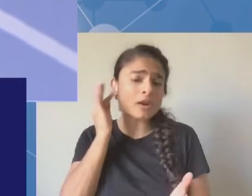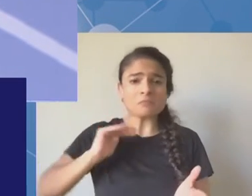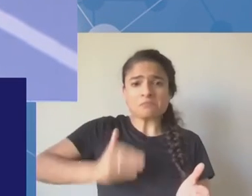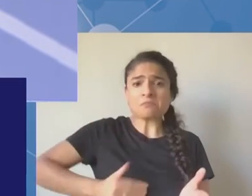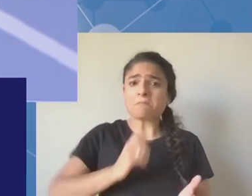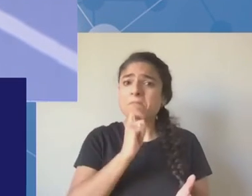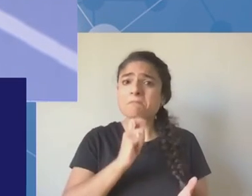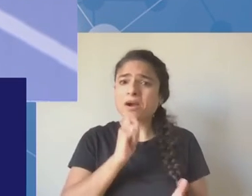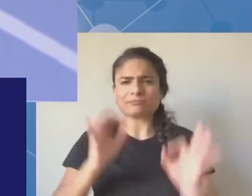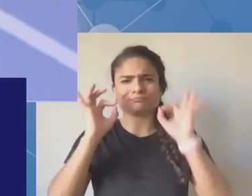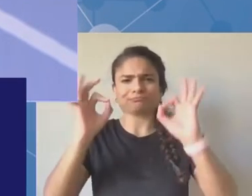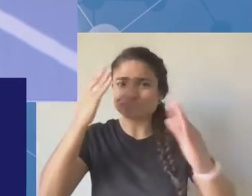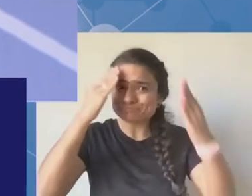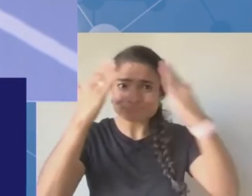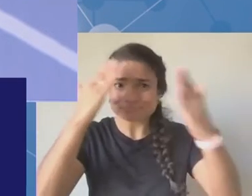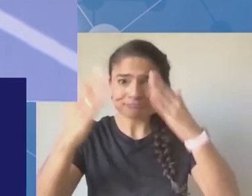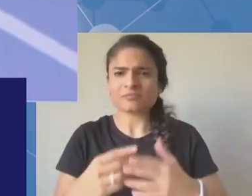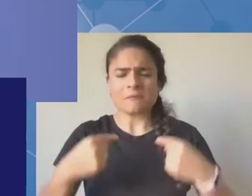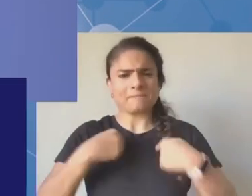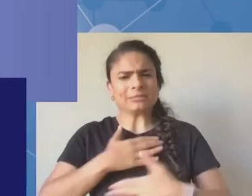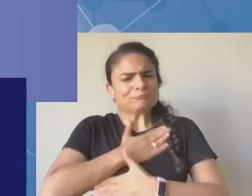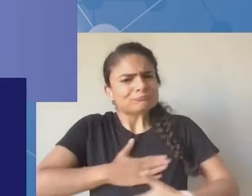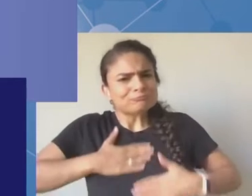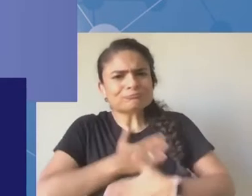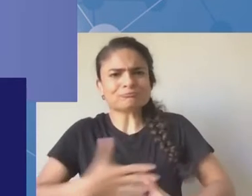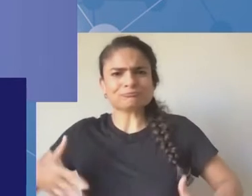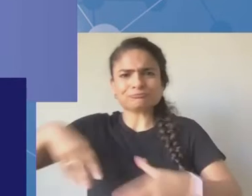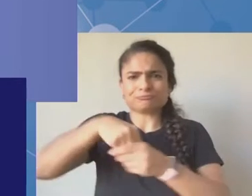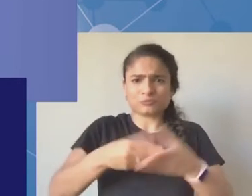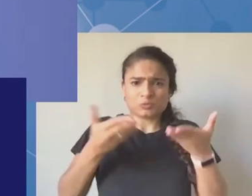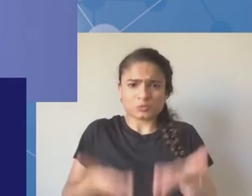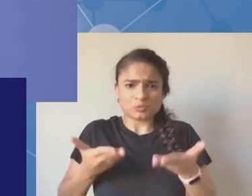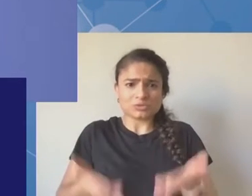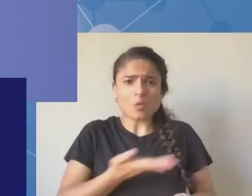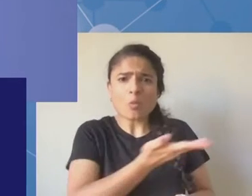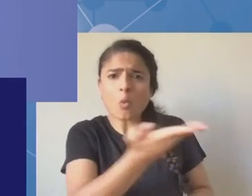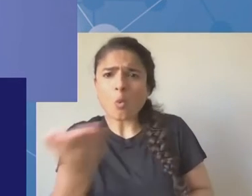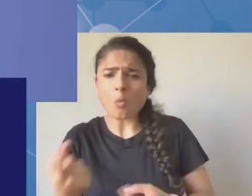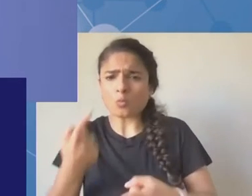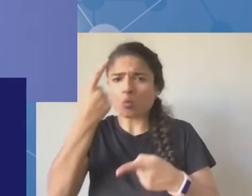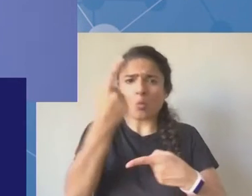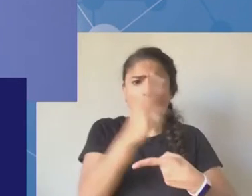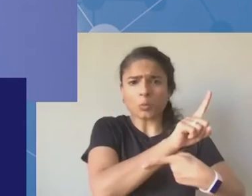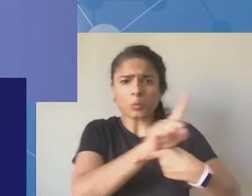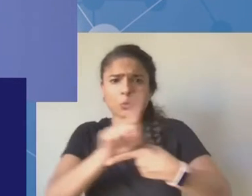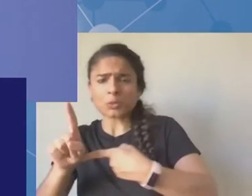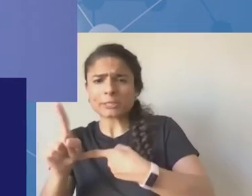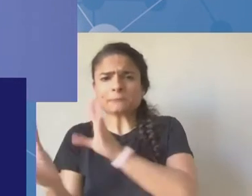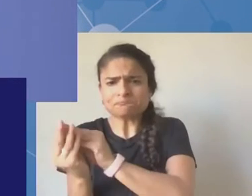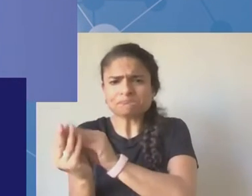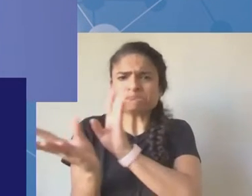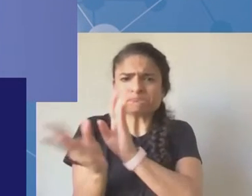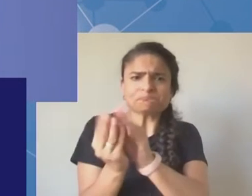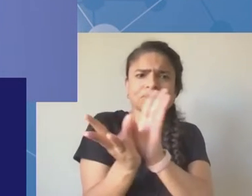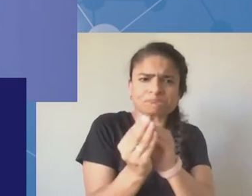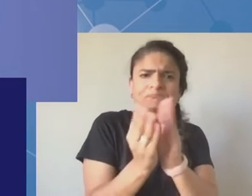sus comentarios y sugerencias. Gracias, señor ministro. Así que vamos a